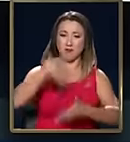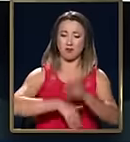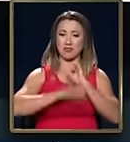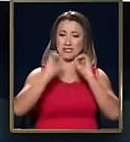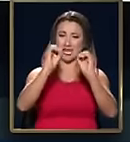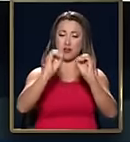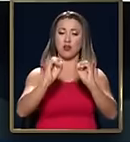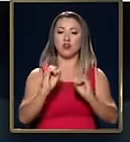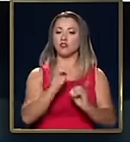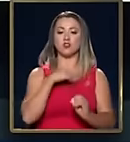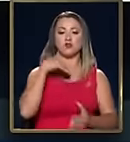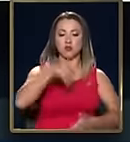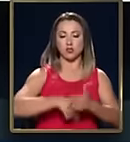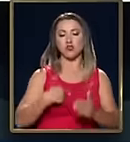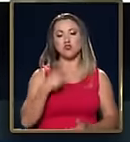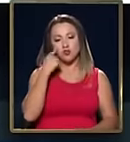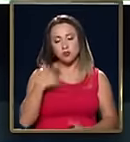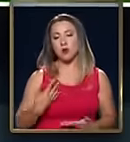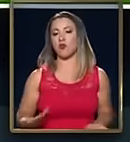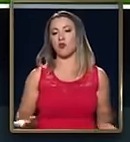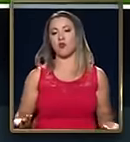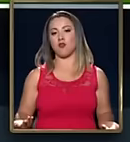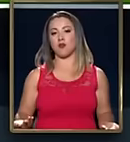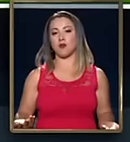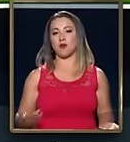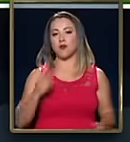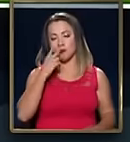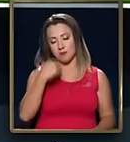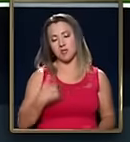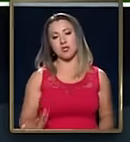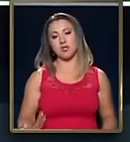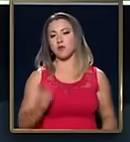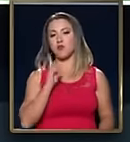vos votaste por vos. No, es que yo me conozco, weón, no, mira, weón.